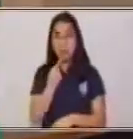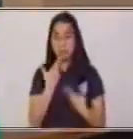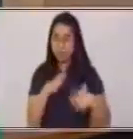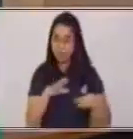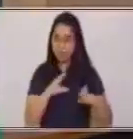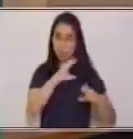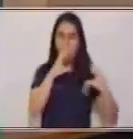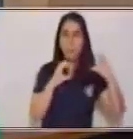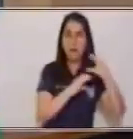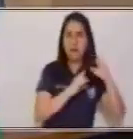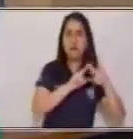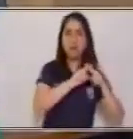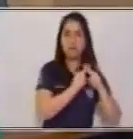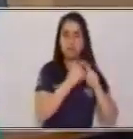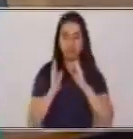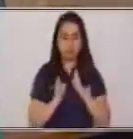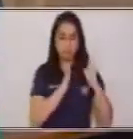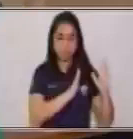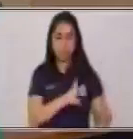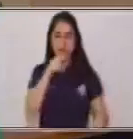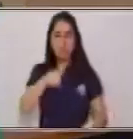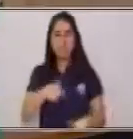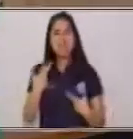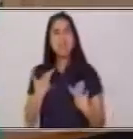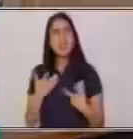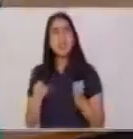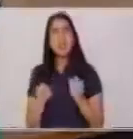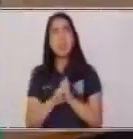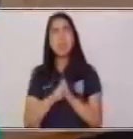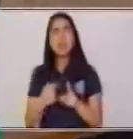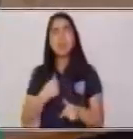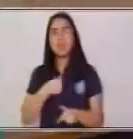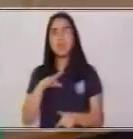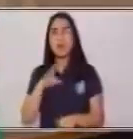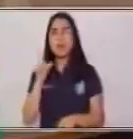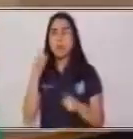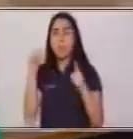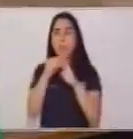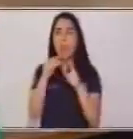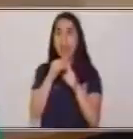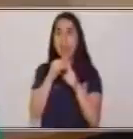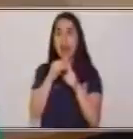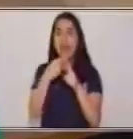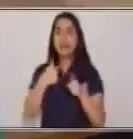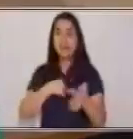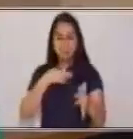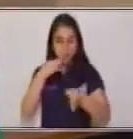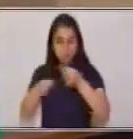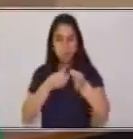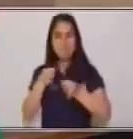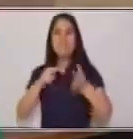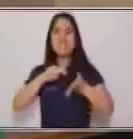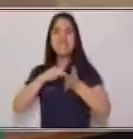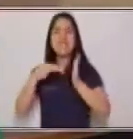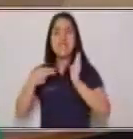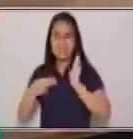que nosotros queremos dar a conocer en este tema. También tenemos los párrafos